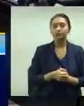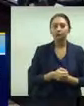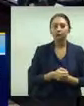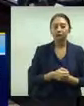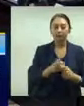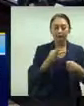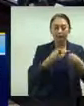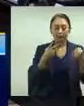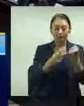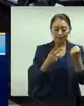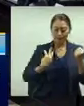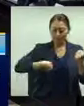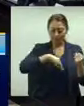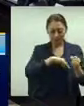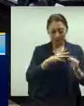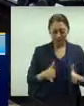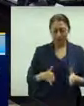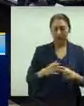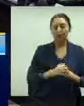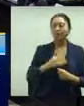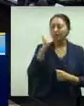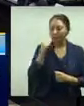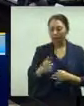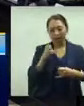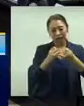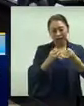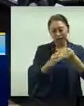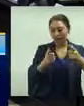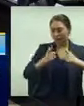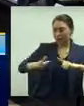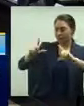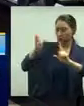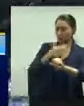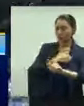hasta ahí está mi presentación, señor